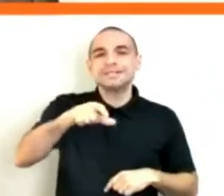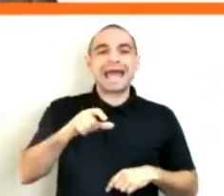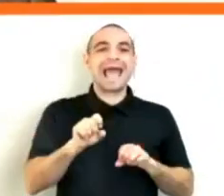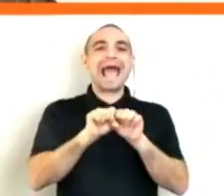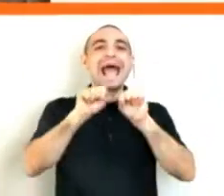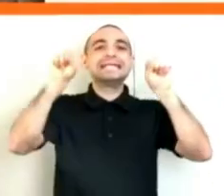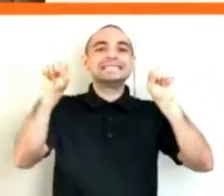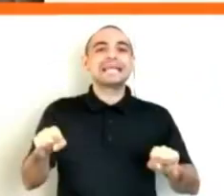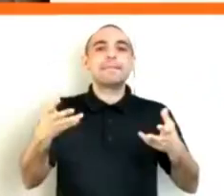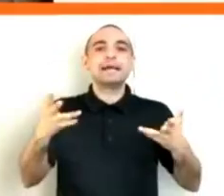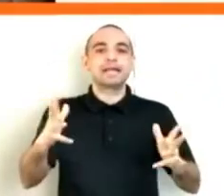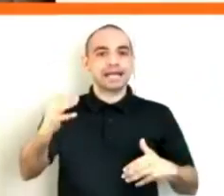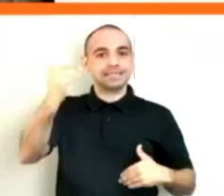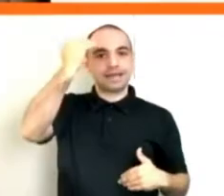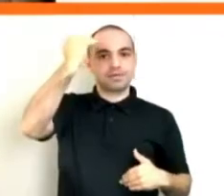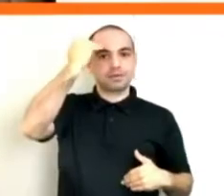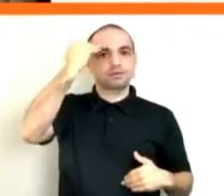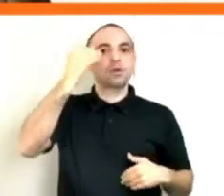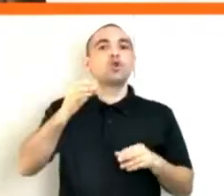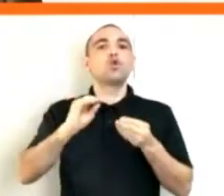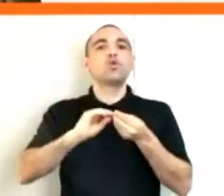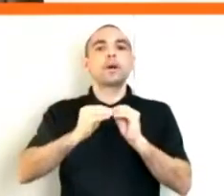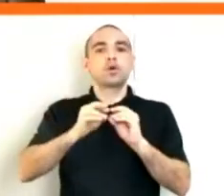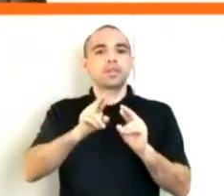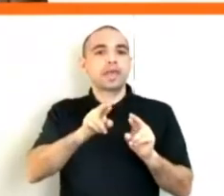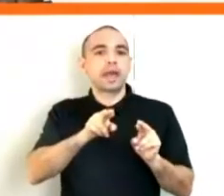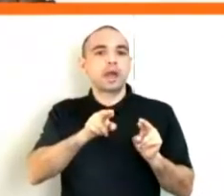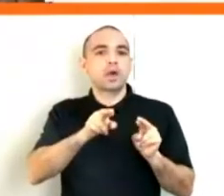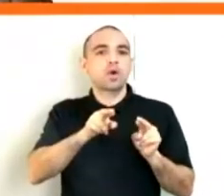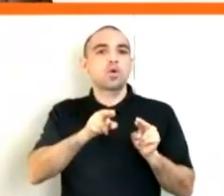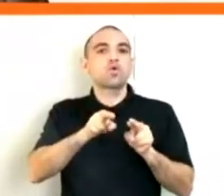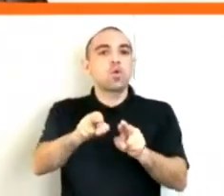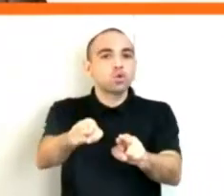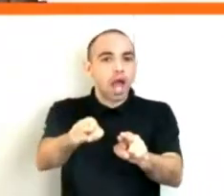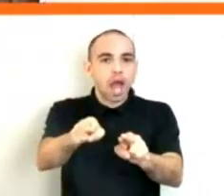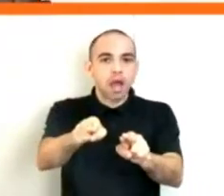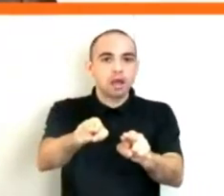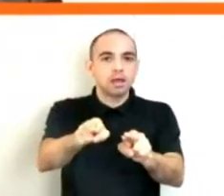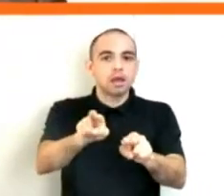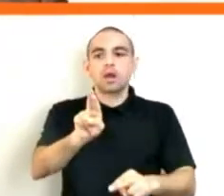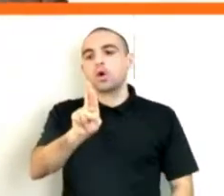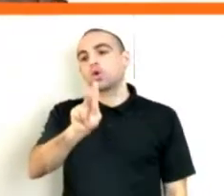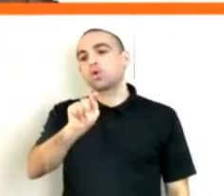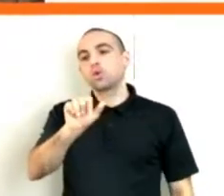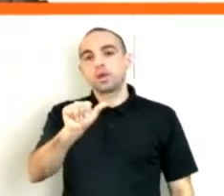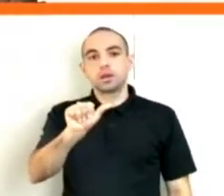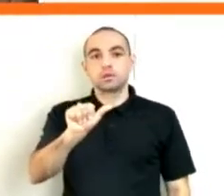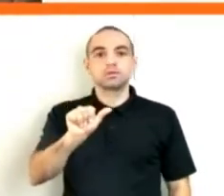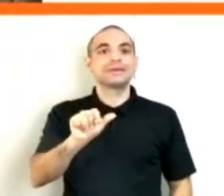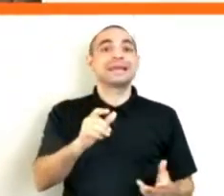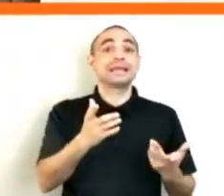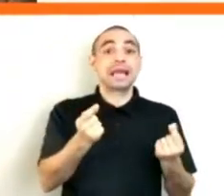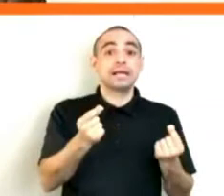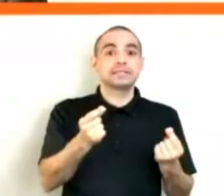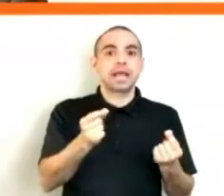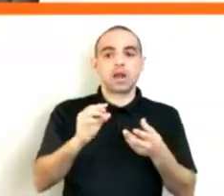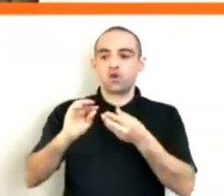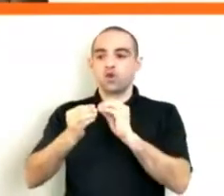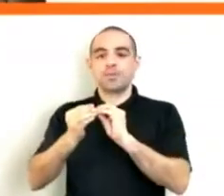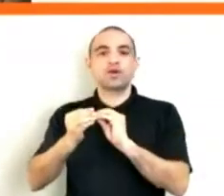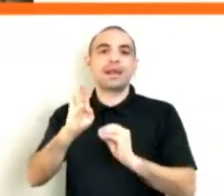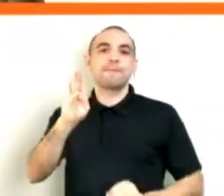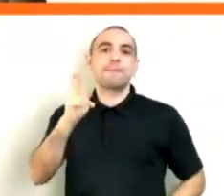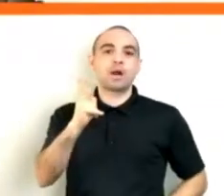lo tiene. Así que usted lo que va a hacer es obviar esa parte de número de ruta y va a ir directamente al número de cuenta bancaria.